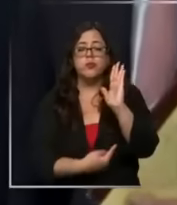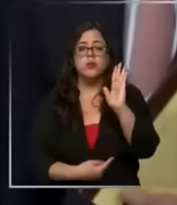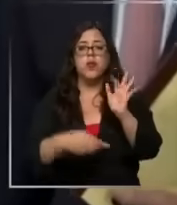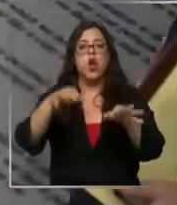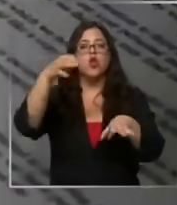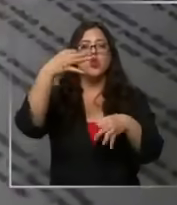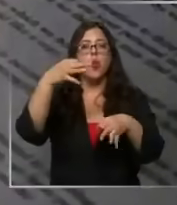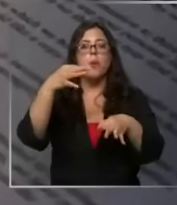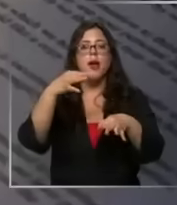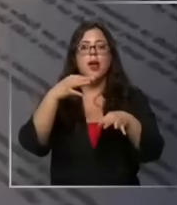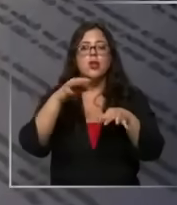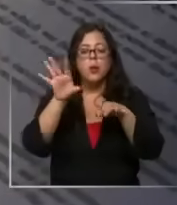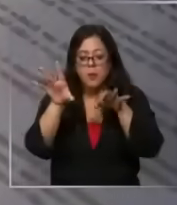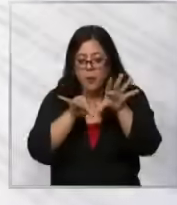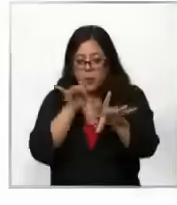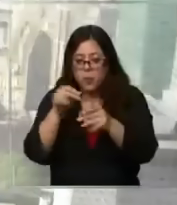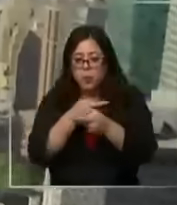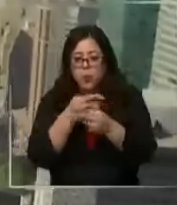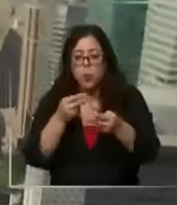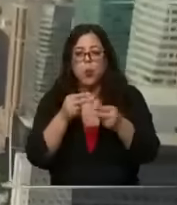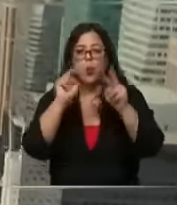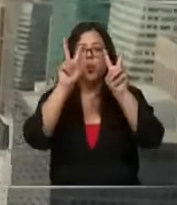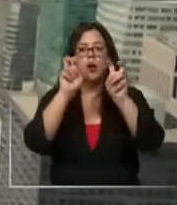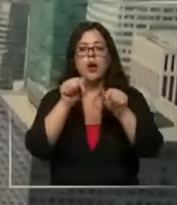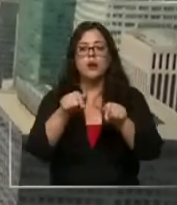documentos desclasificados del caso.